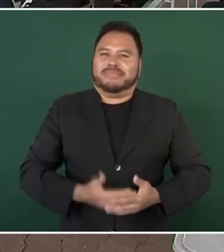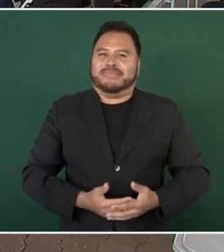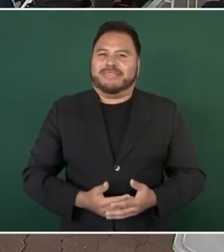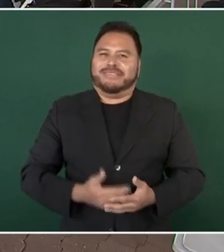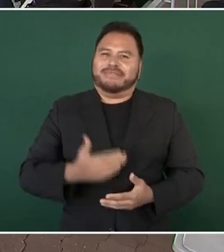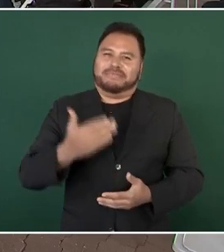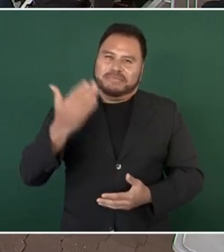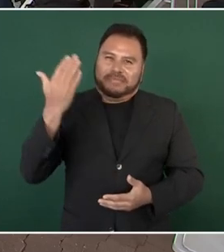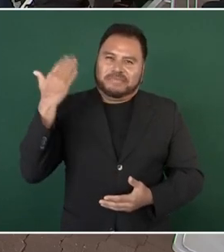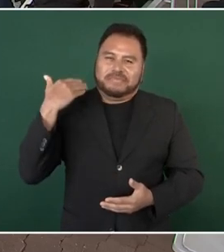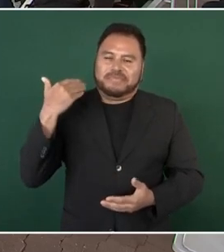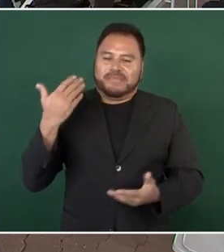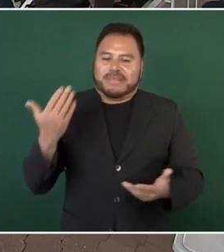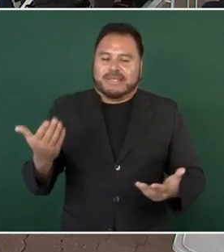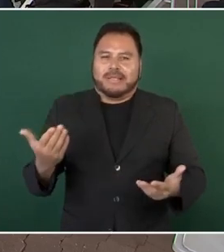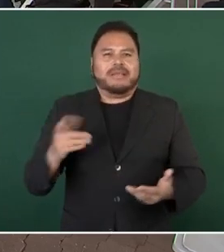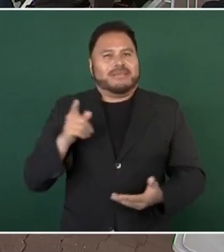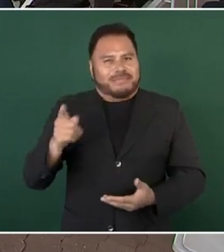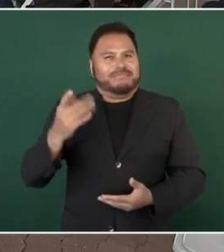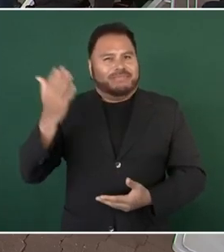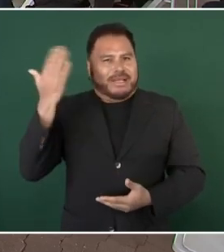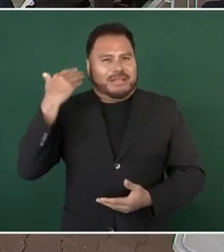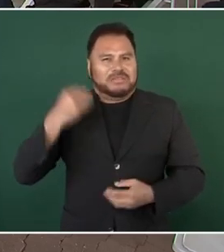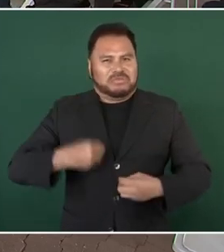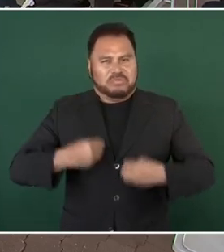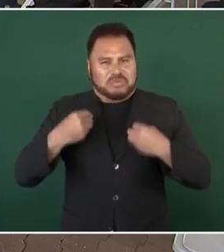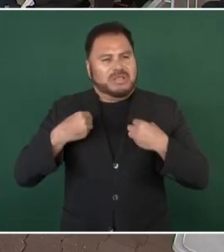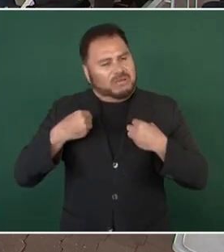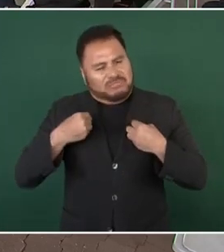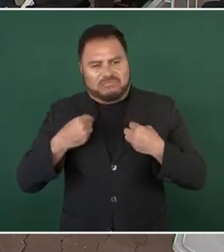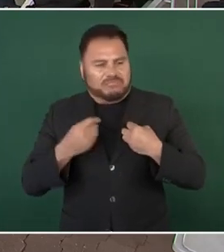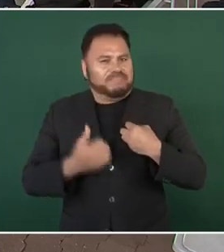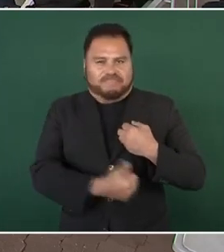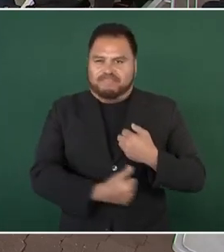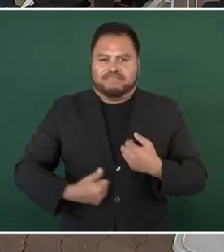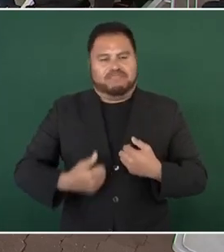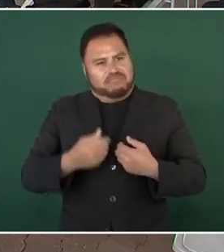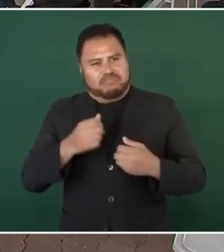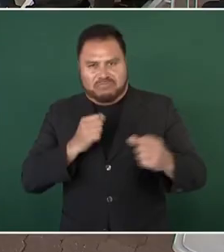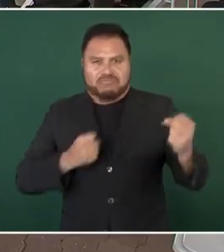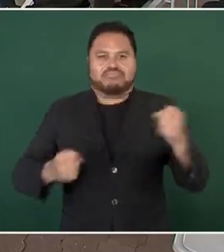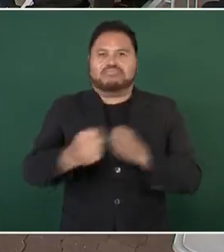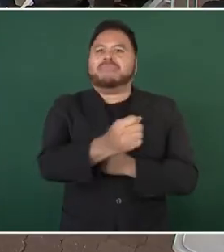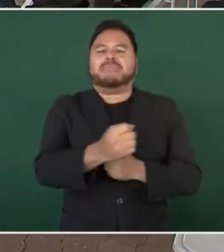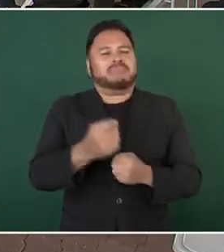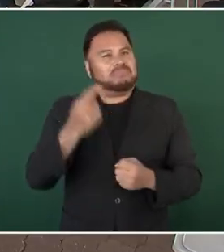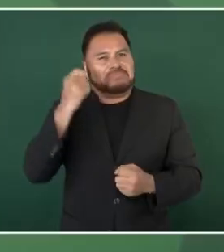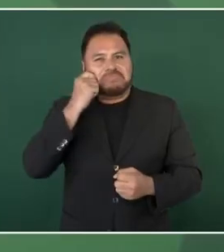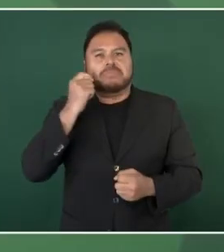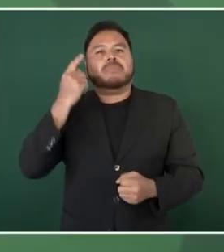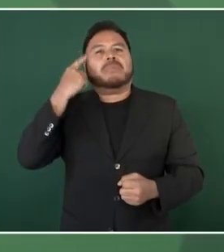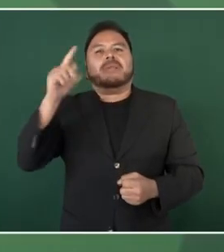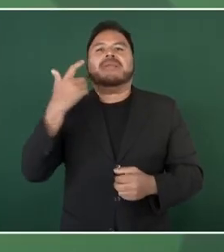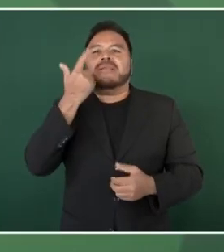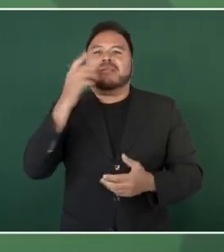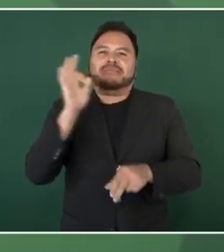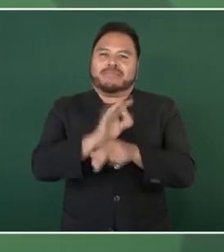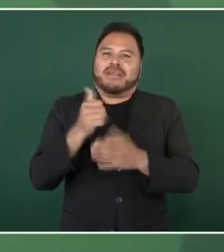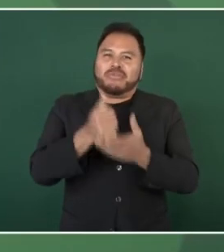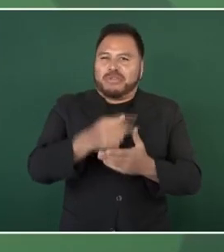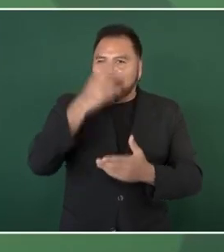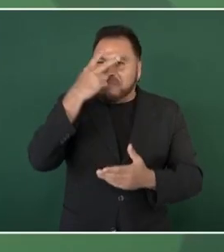que dieron hasta su vida porque se alcanzara la libertad en nuestro